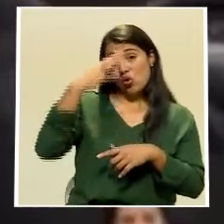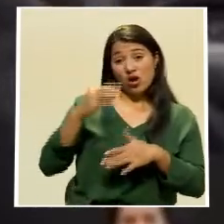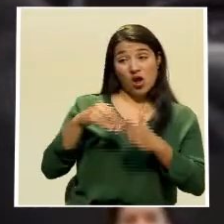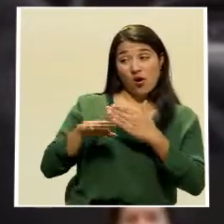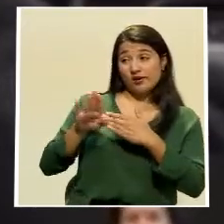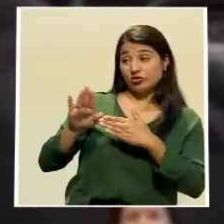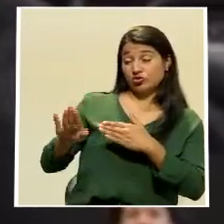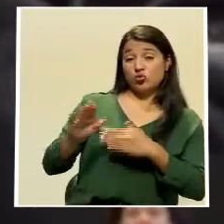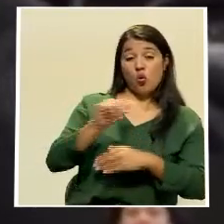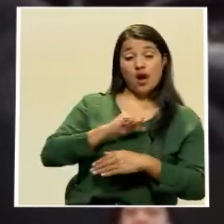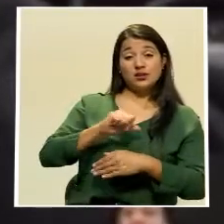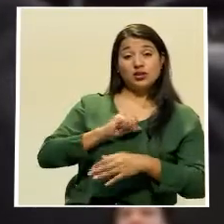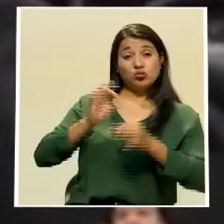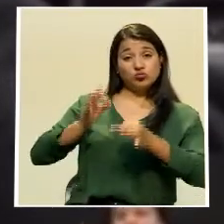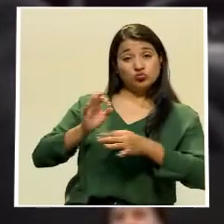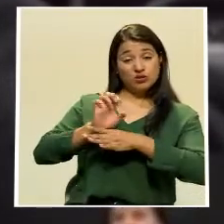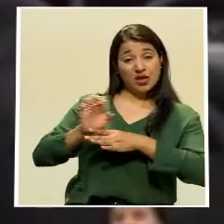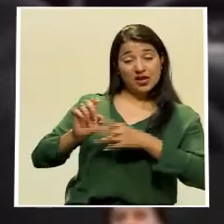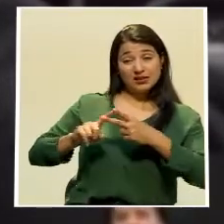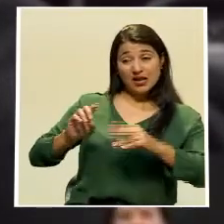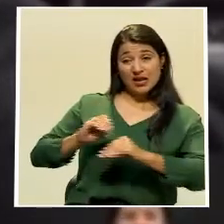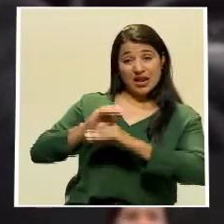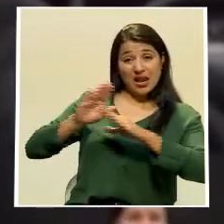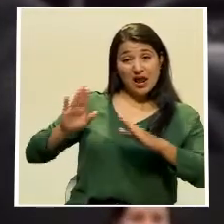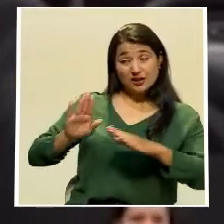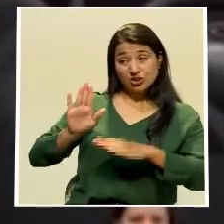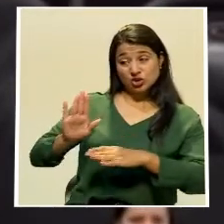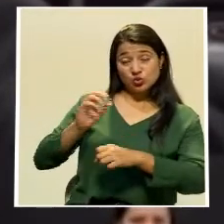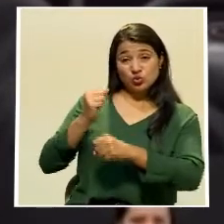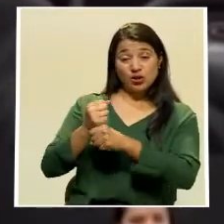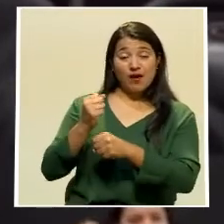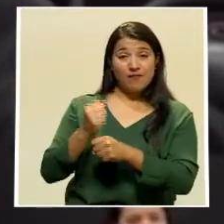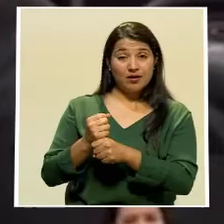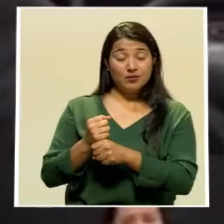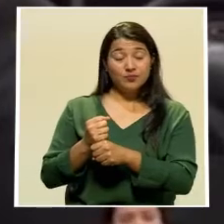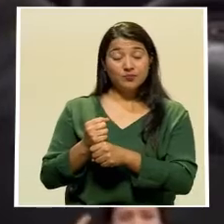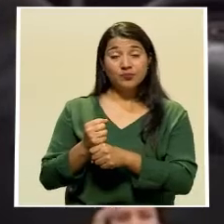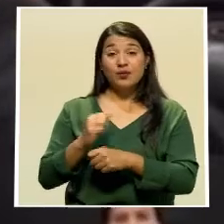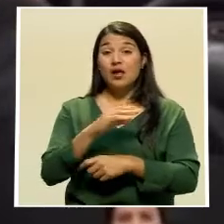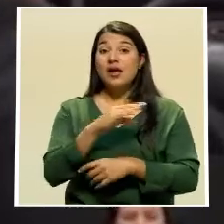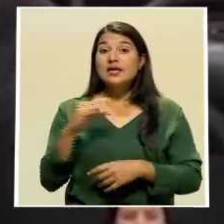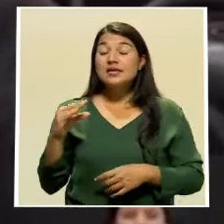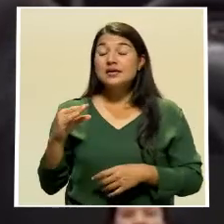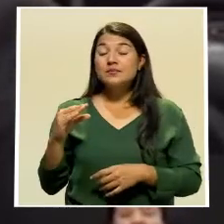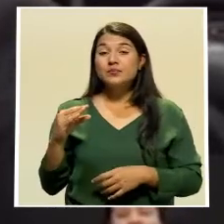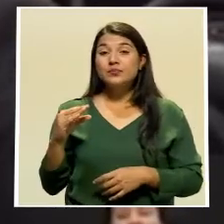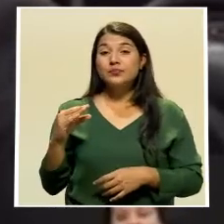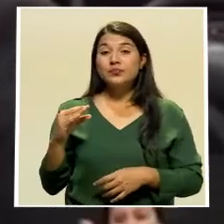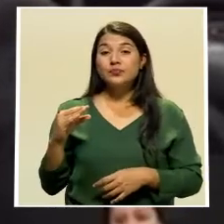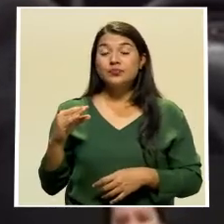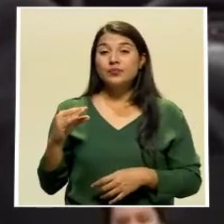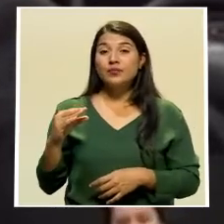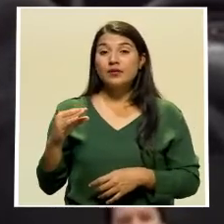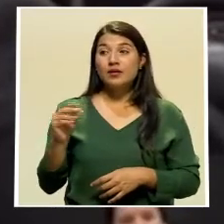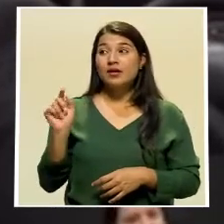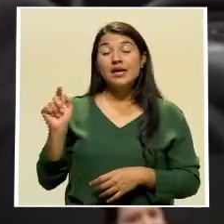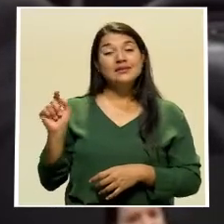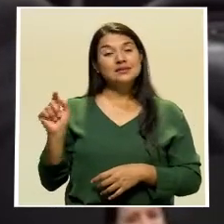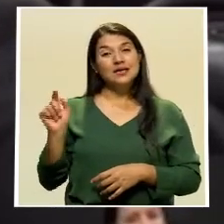transparencia y objetividad del trabajo de la señora Crespo. Y es que nos ha mentido, nos